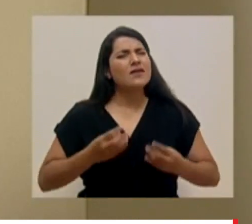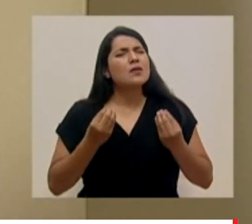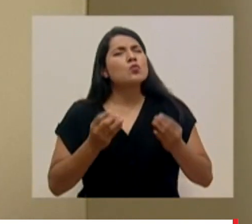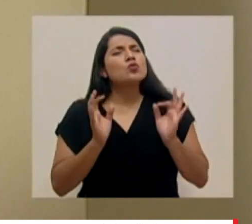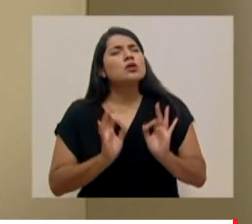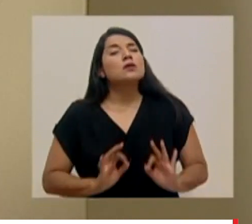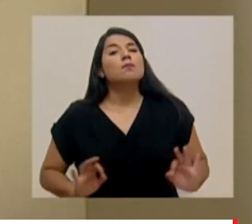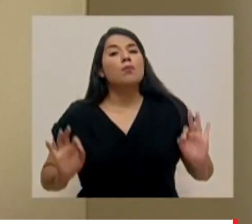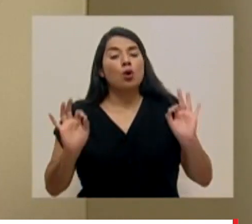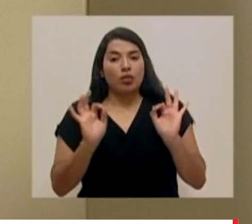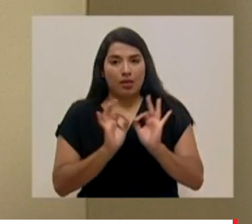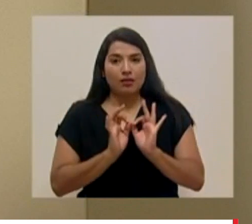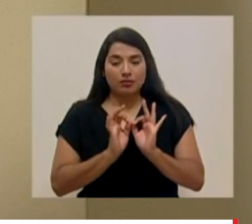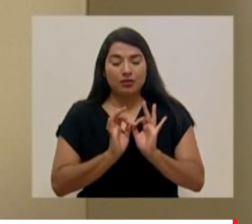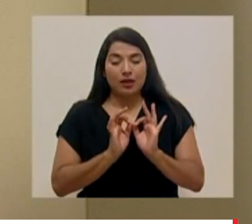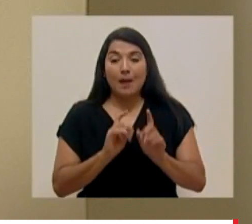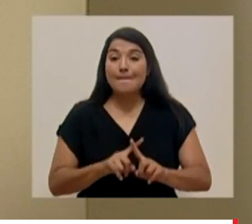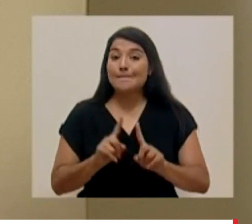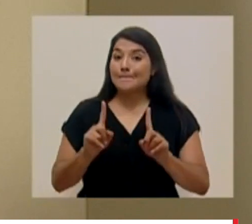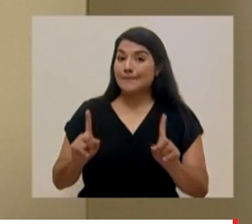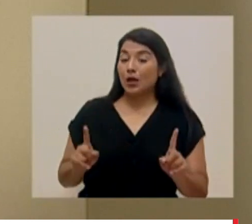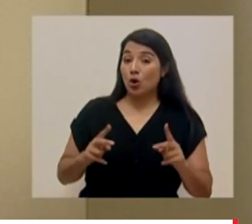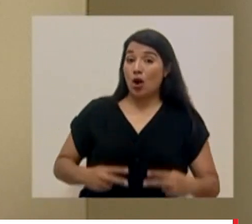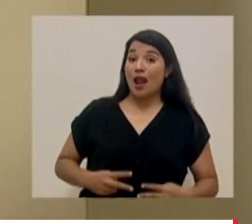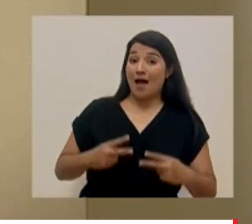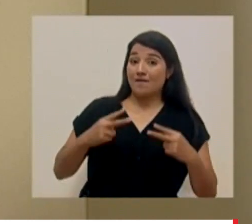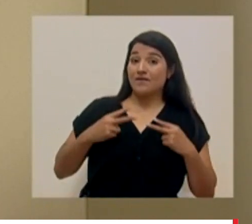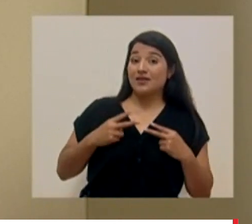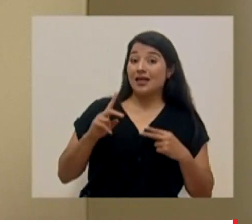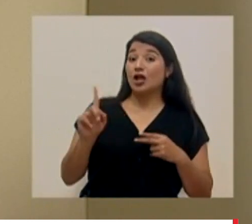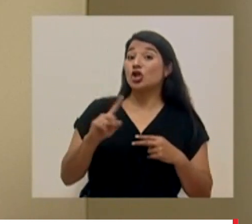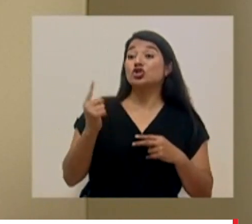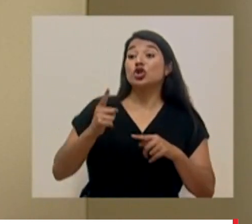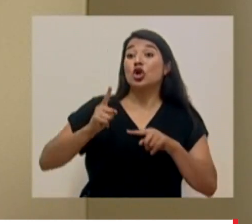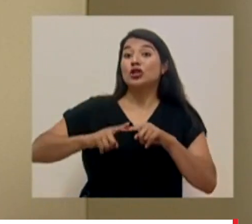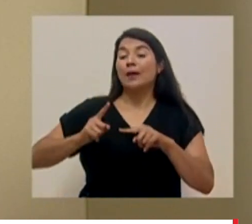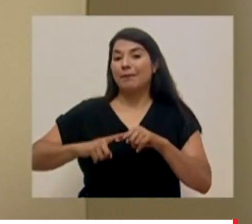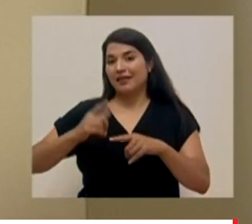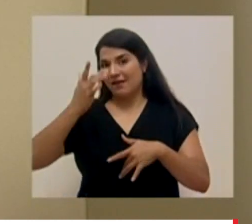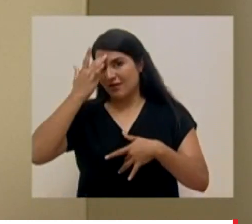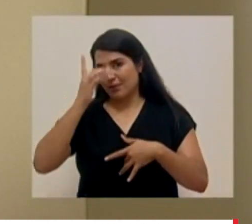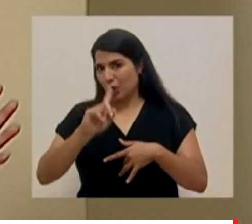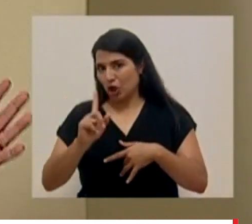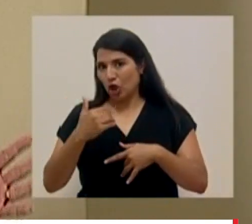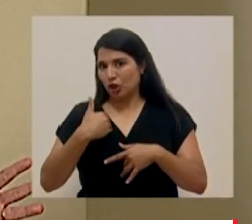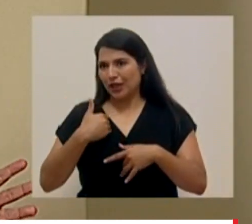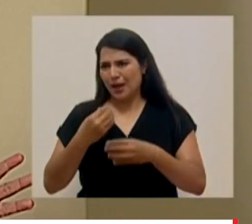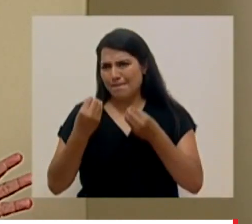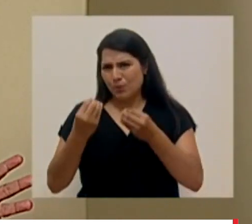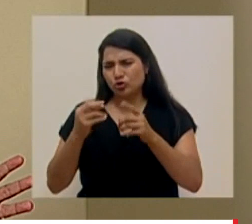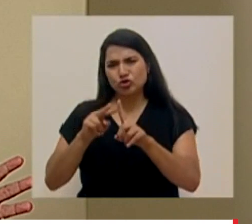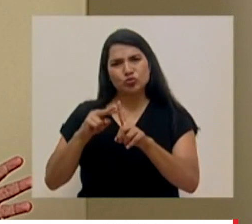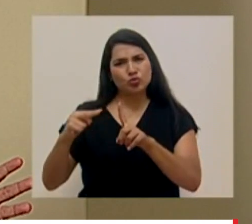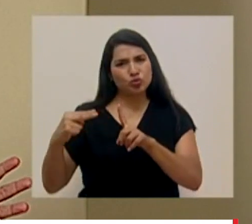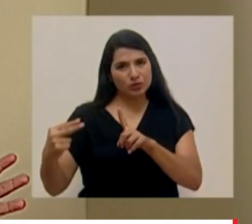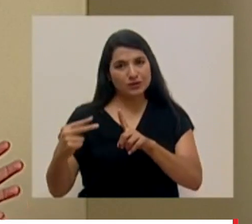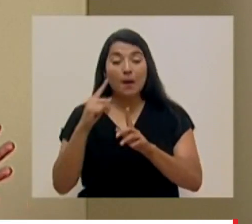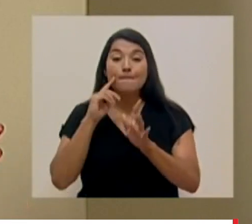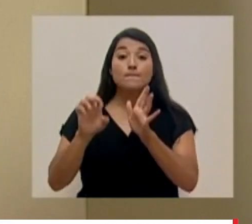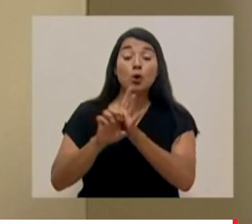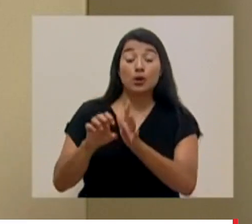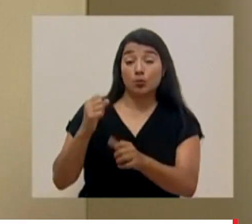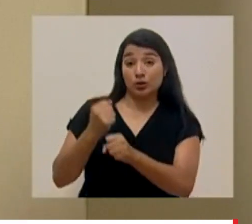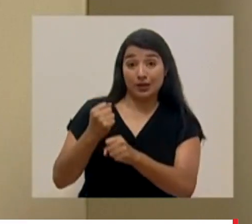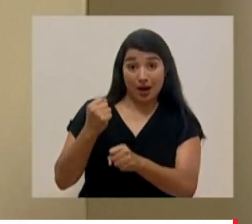vida directa, pero que la vida es mucho más que no solamente la enfermedad, tiene muchas áreas y el trabajo,